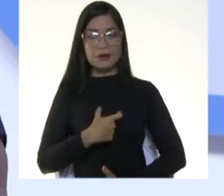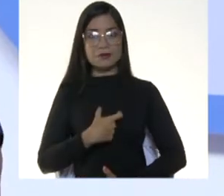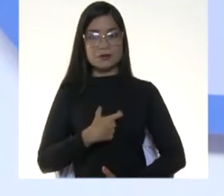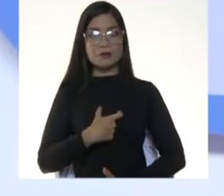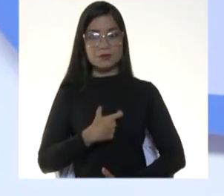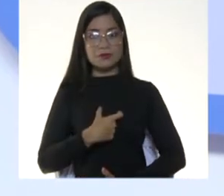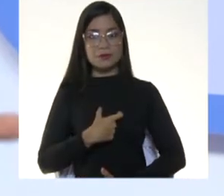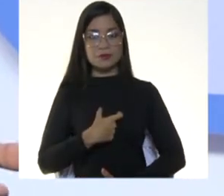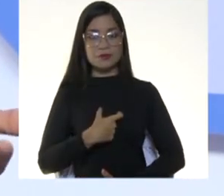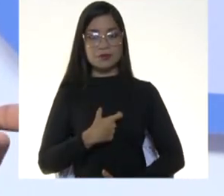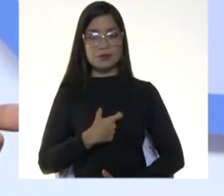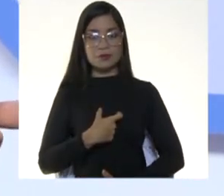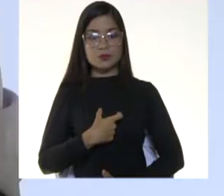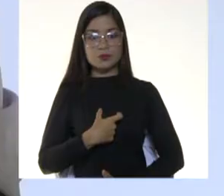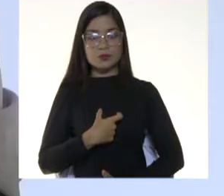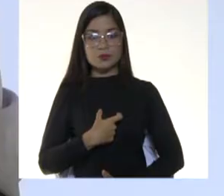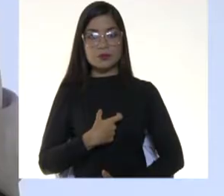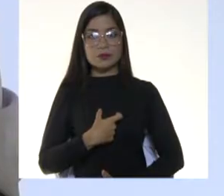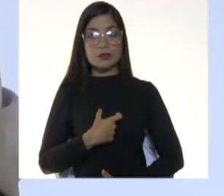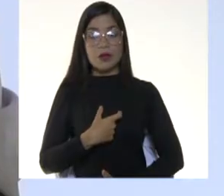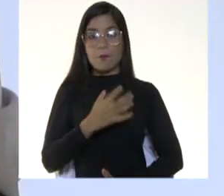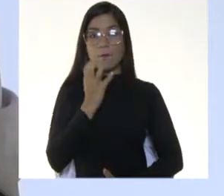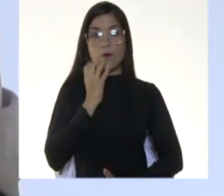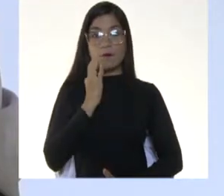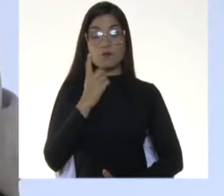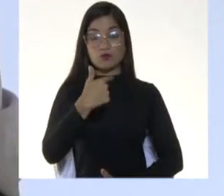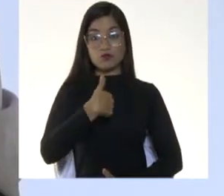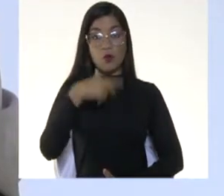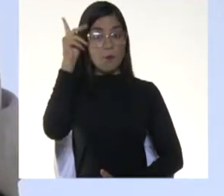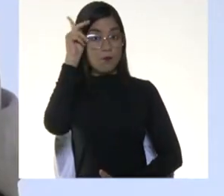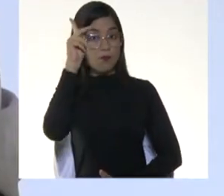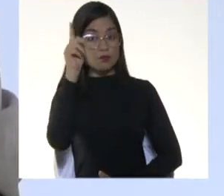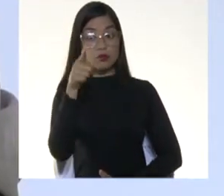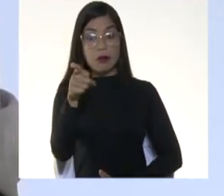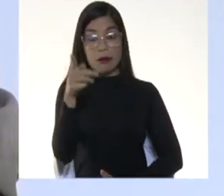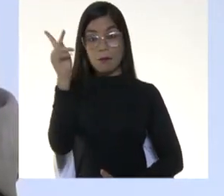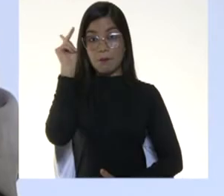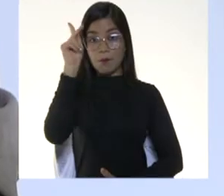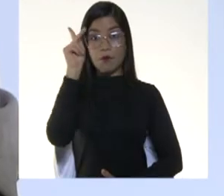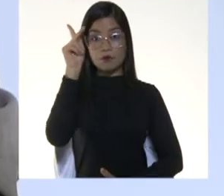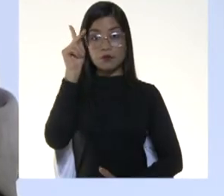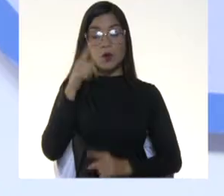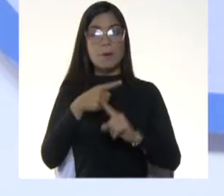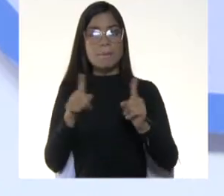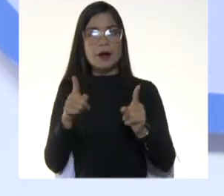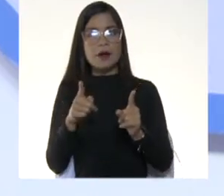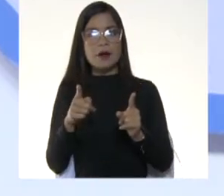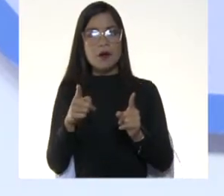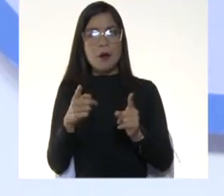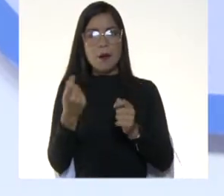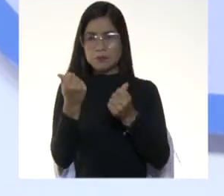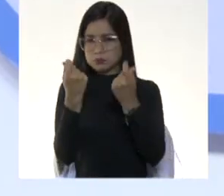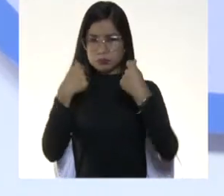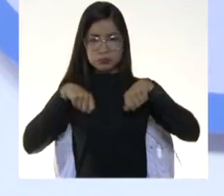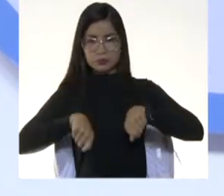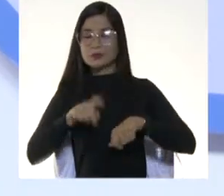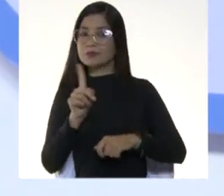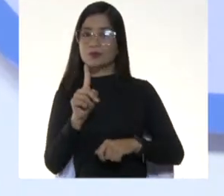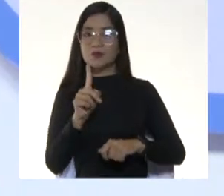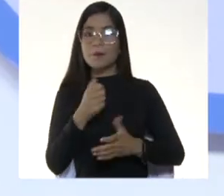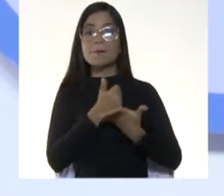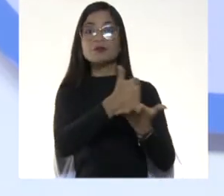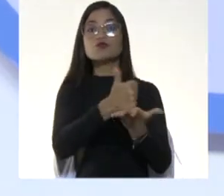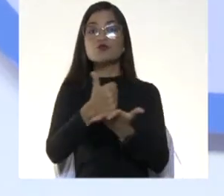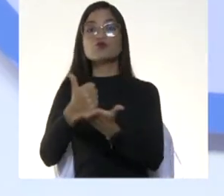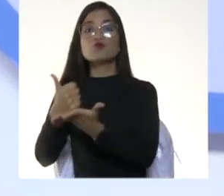profesor José, somos profesores, pero el título de profesor es para prestar un bien social. El que es médico es para prestar